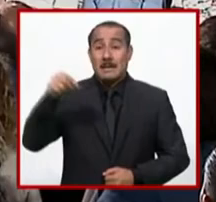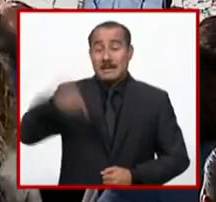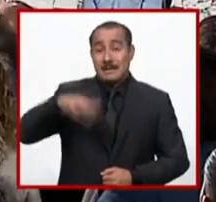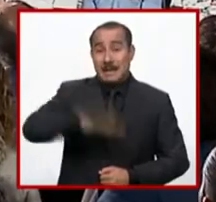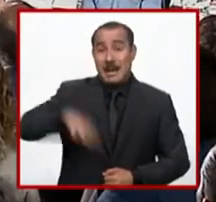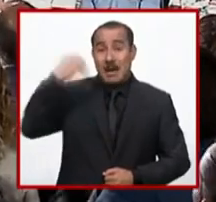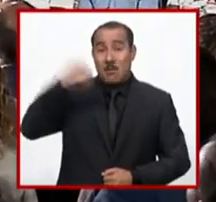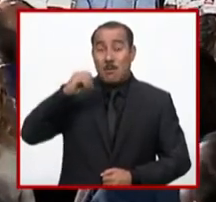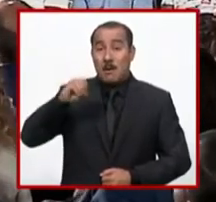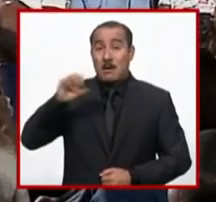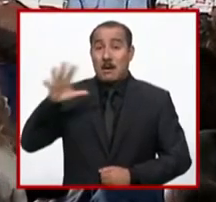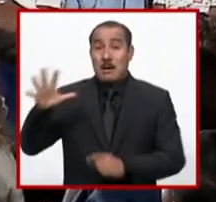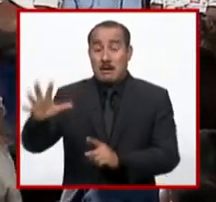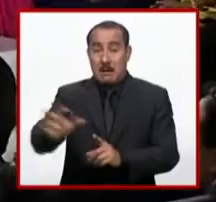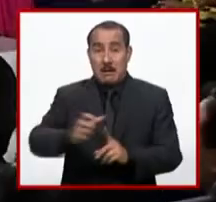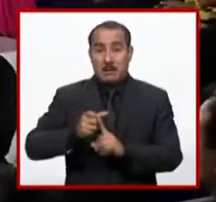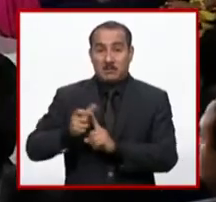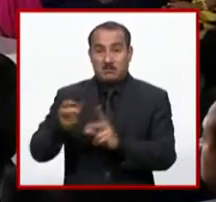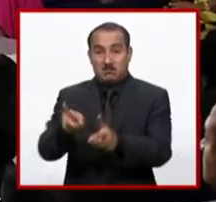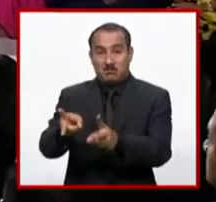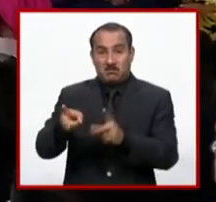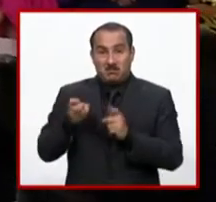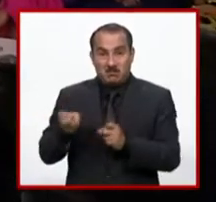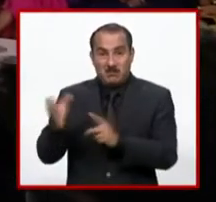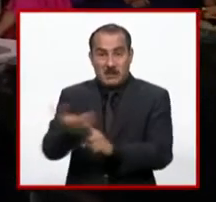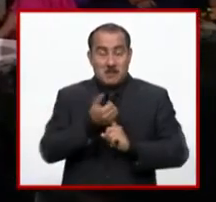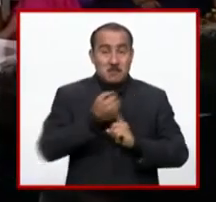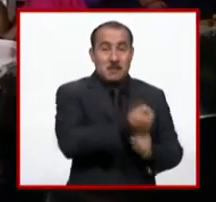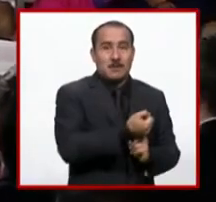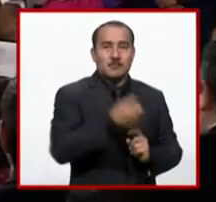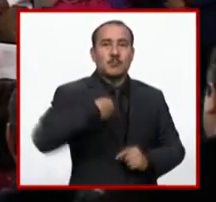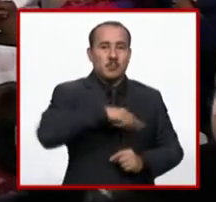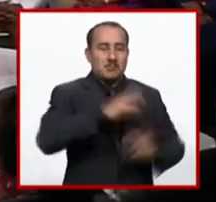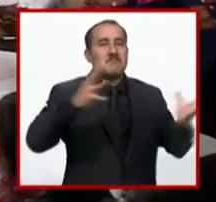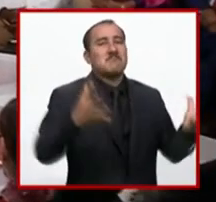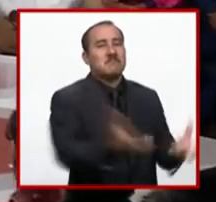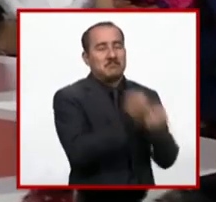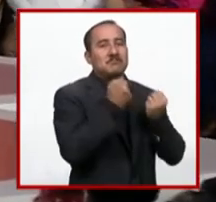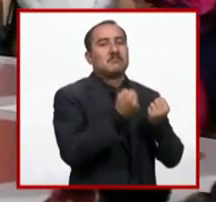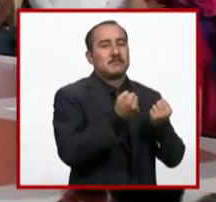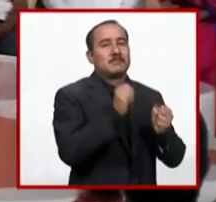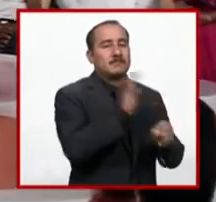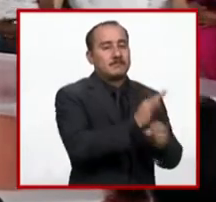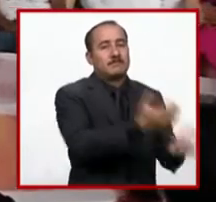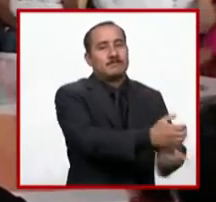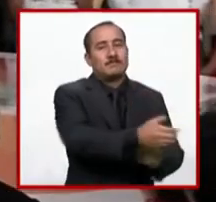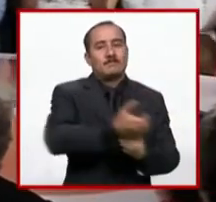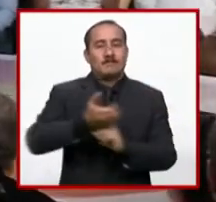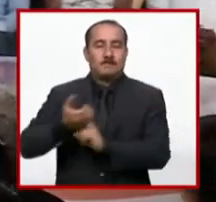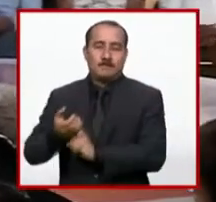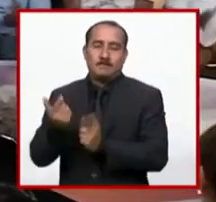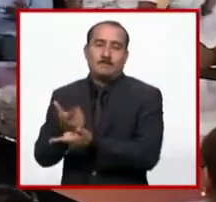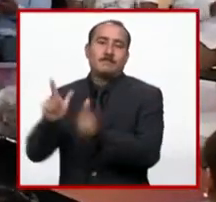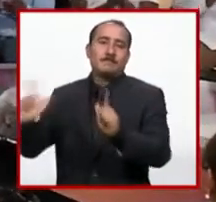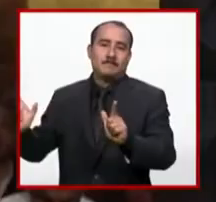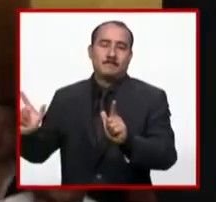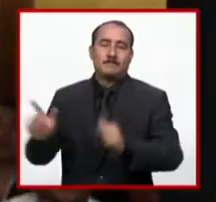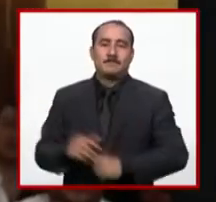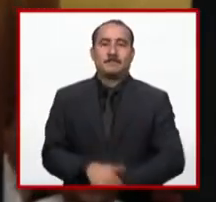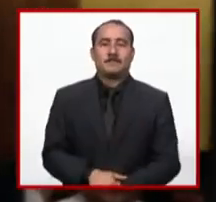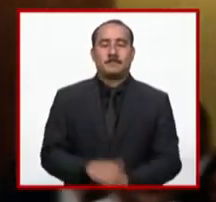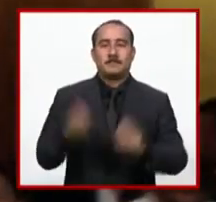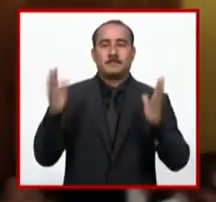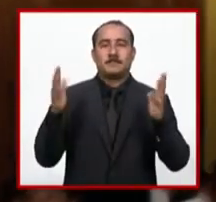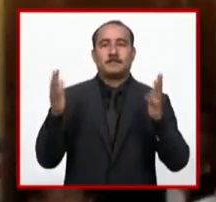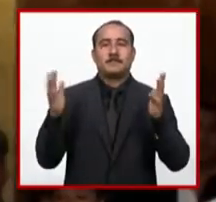Oaxaca, los 20 se han recuperado su integridad física y de manera pacífica y libre.